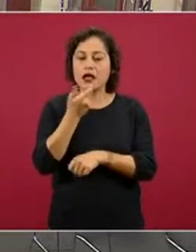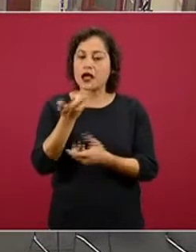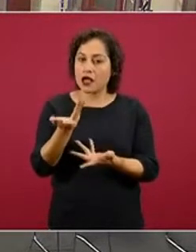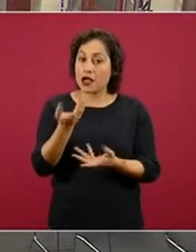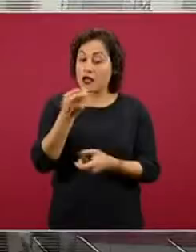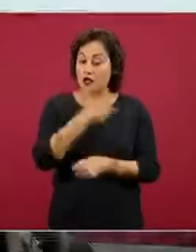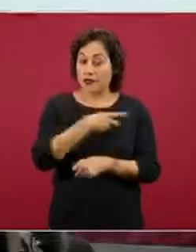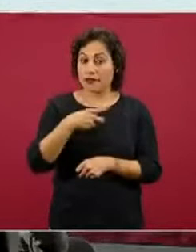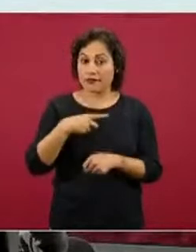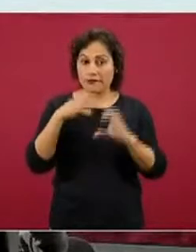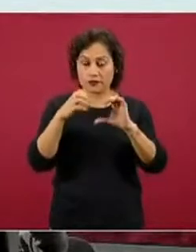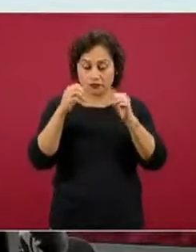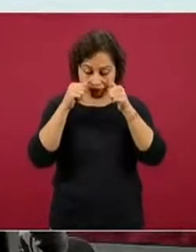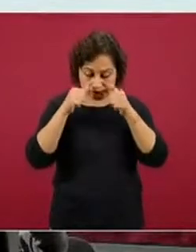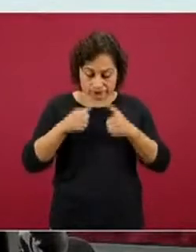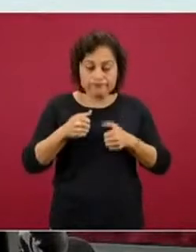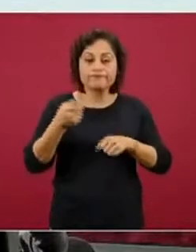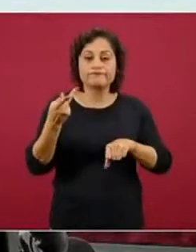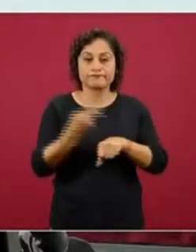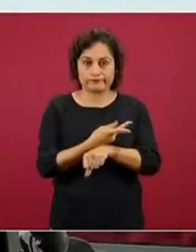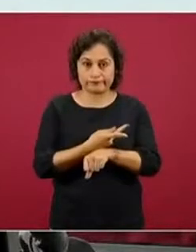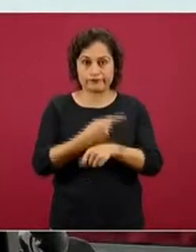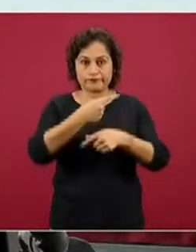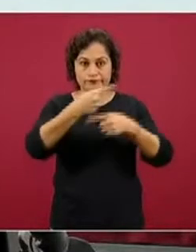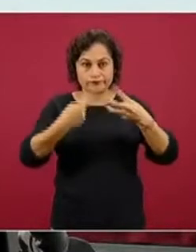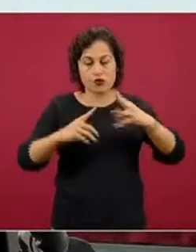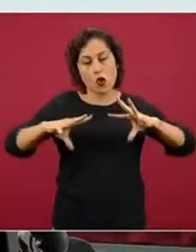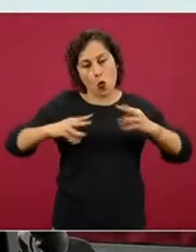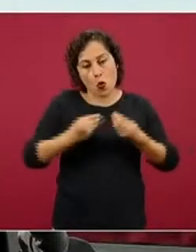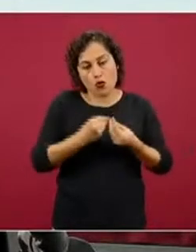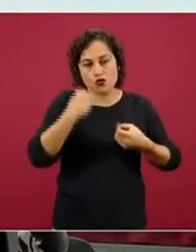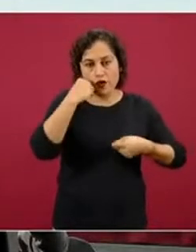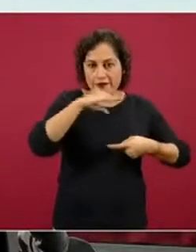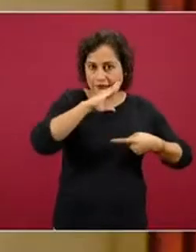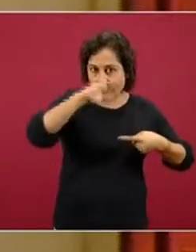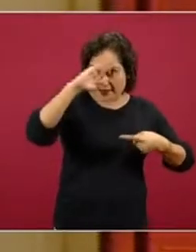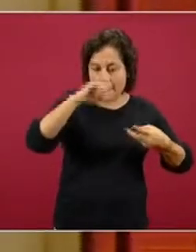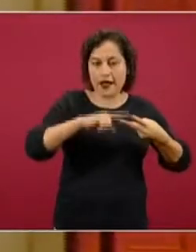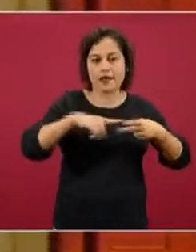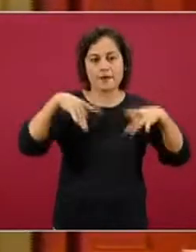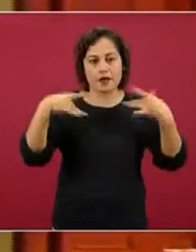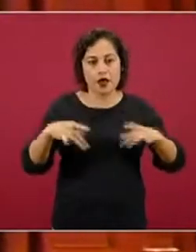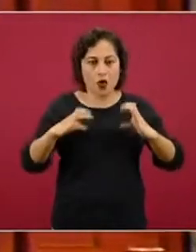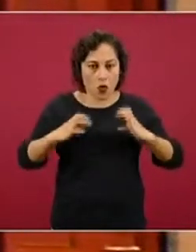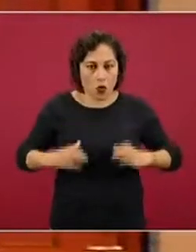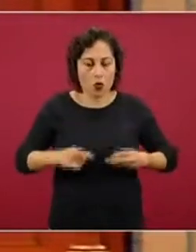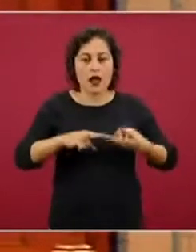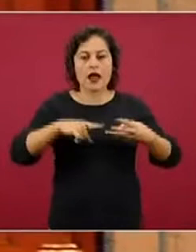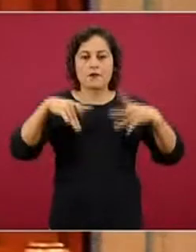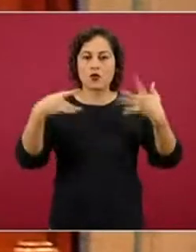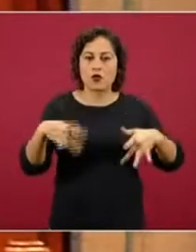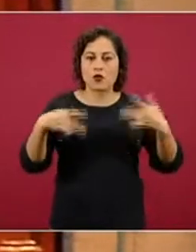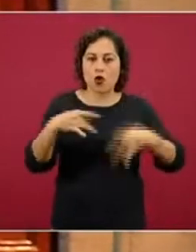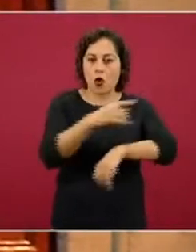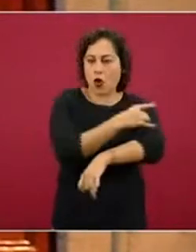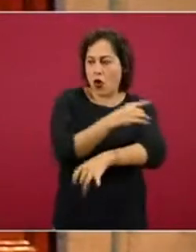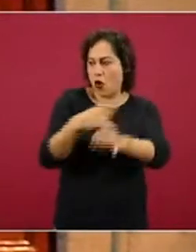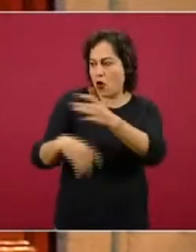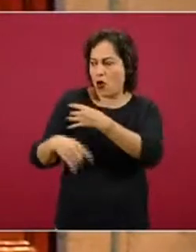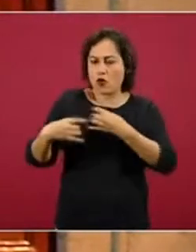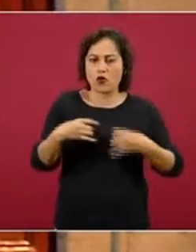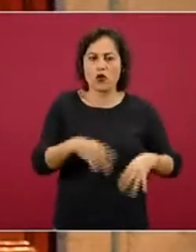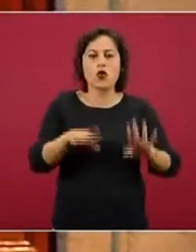de sangrados sumados, ya lo dijimos, a la fiebre, dolor muscular, dolor de articulaciones, ¿verdad? Dolor